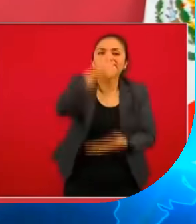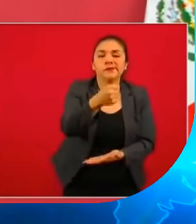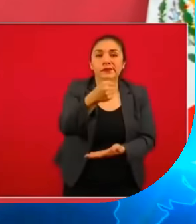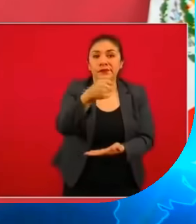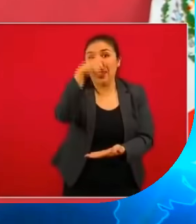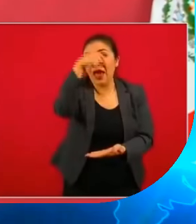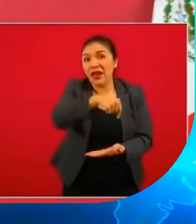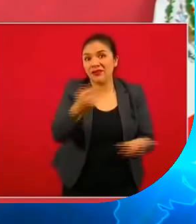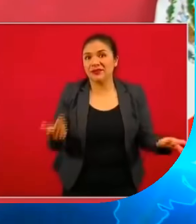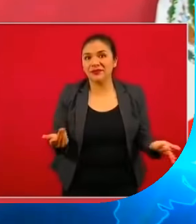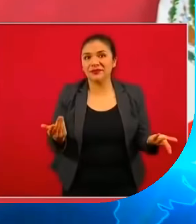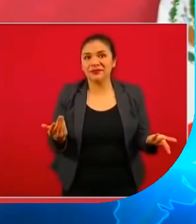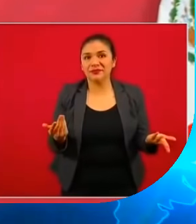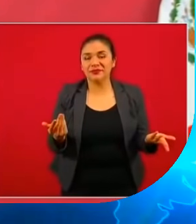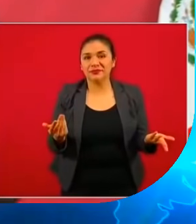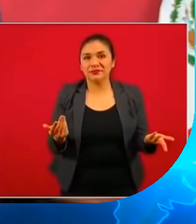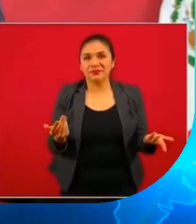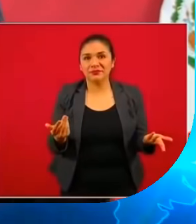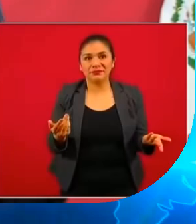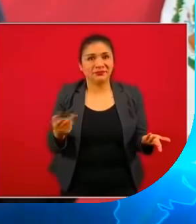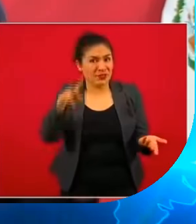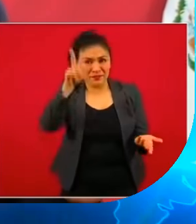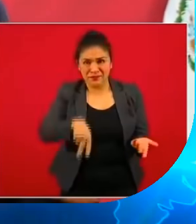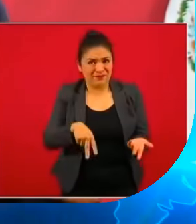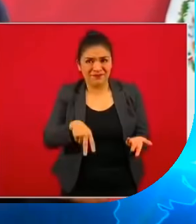O sea, no aguantan,